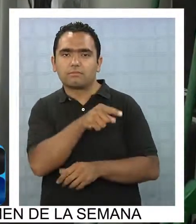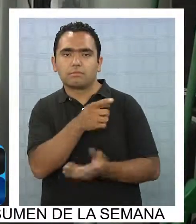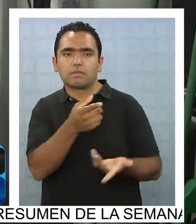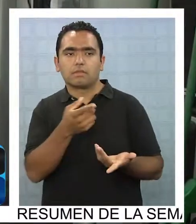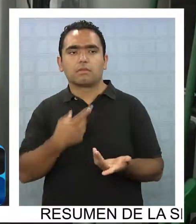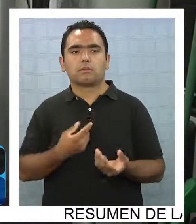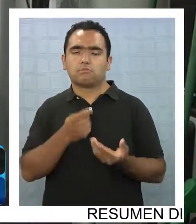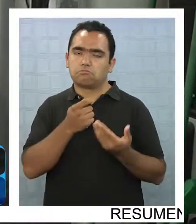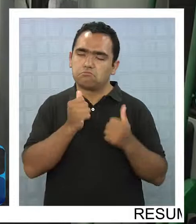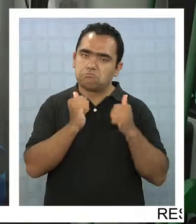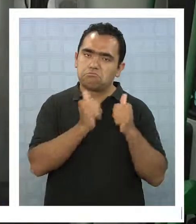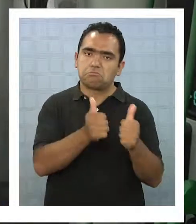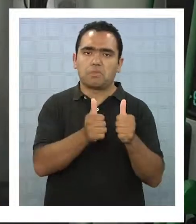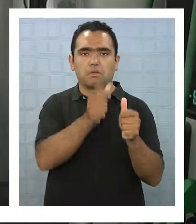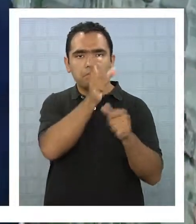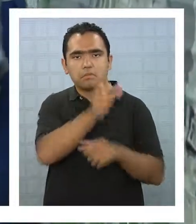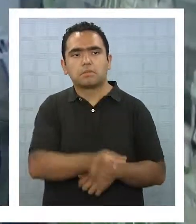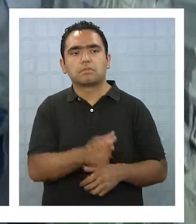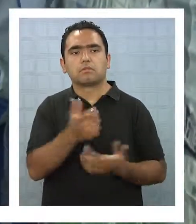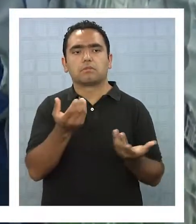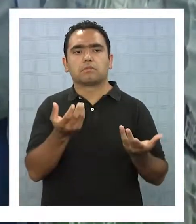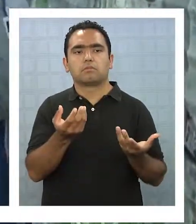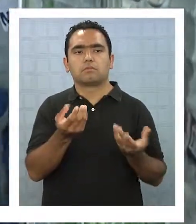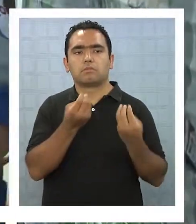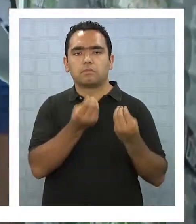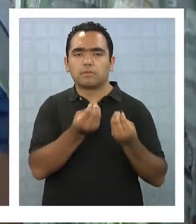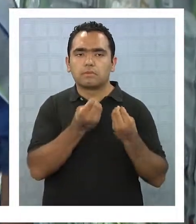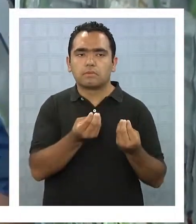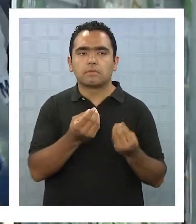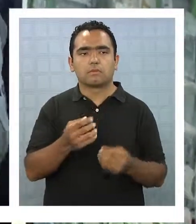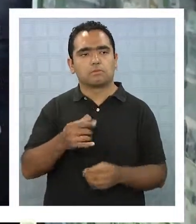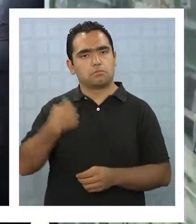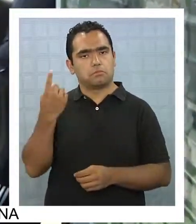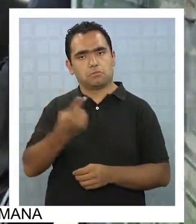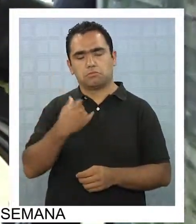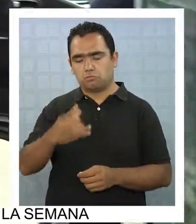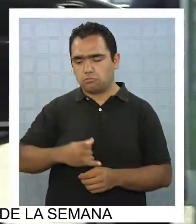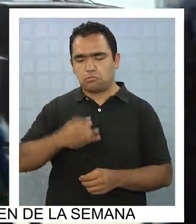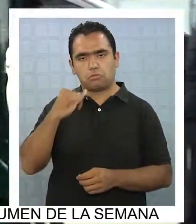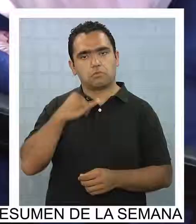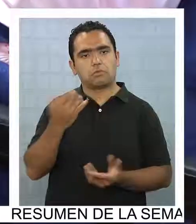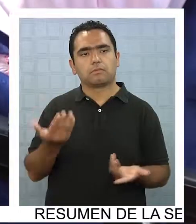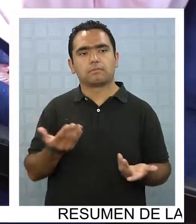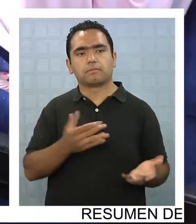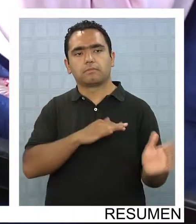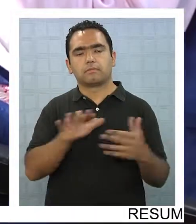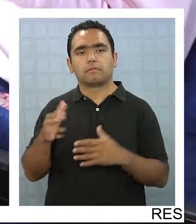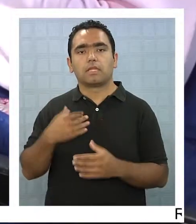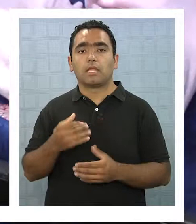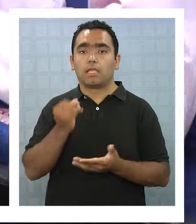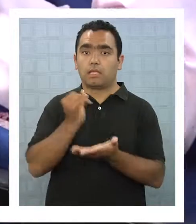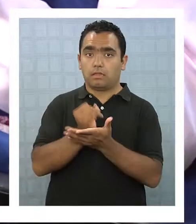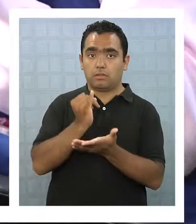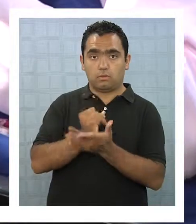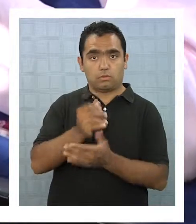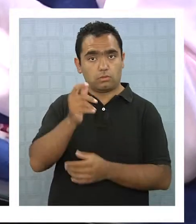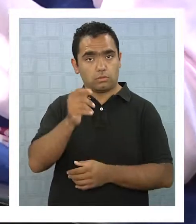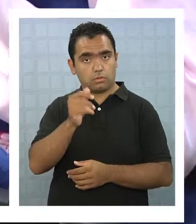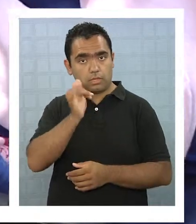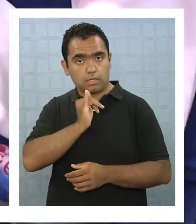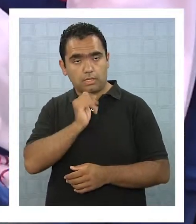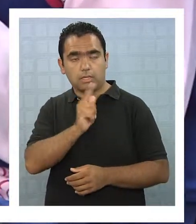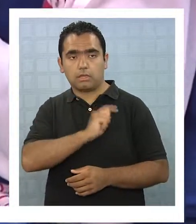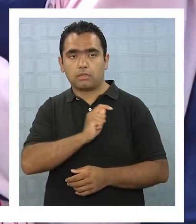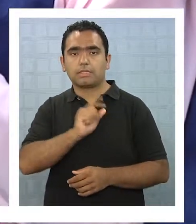excelente persona, y para nosotros es un orgullo tenerlo igual. El Instituto de Iquique de la Teletón